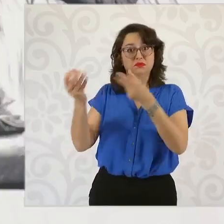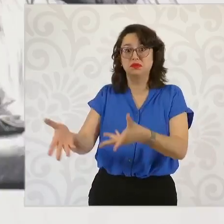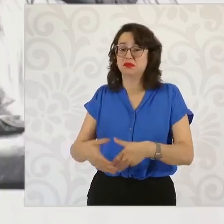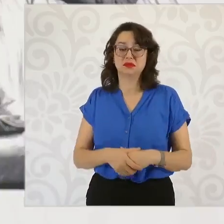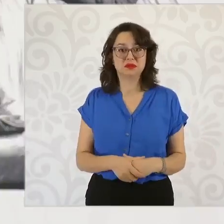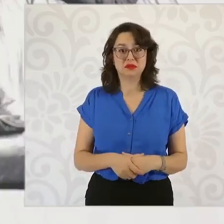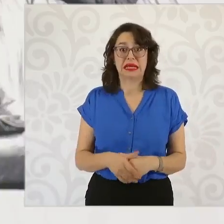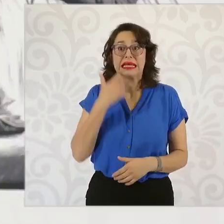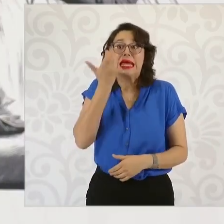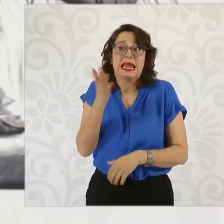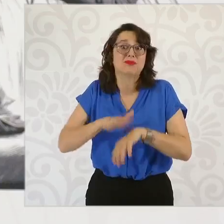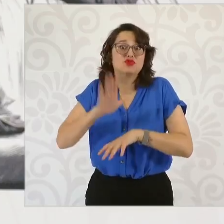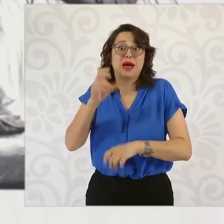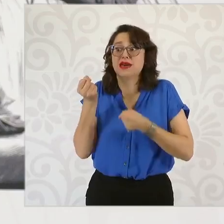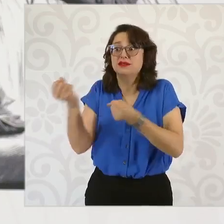limitaciones presupuestales.